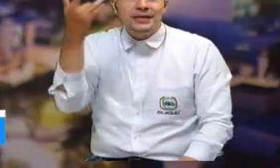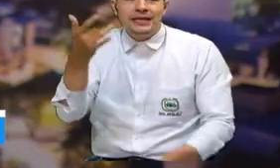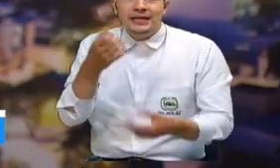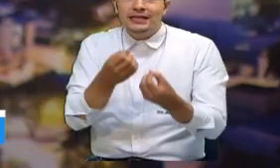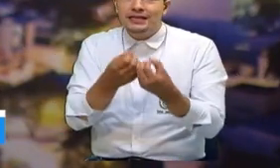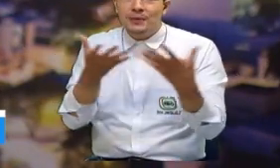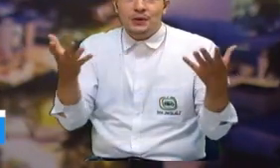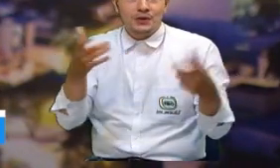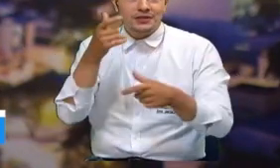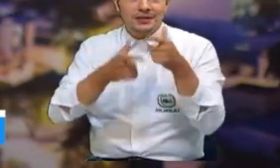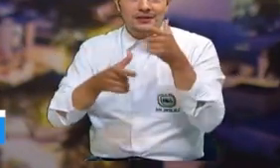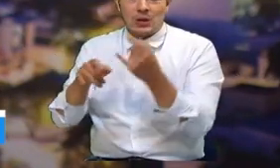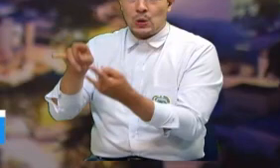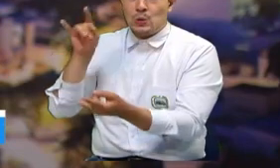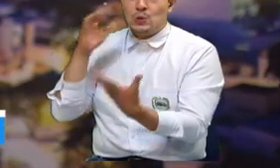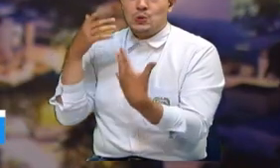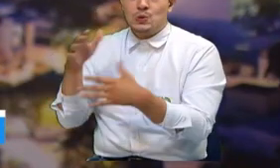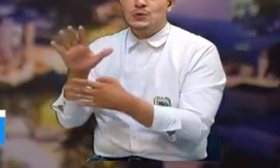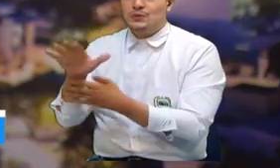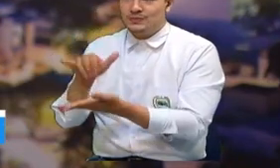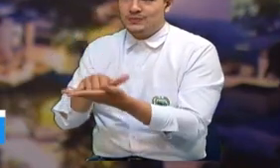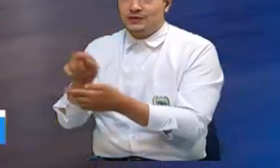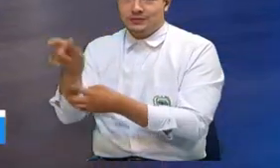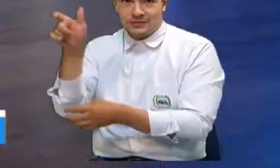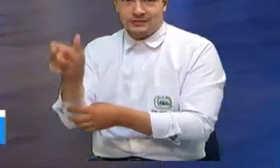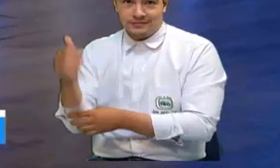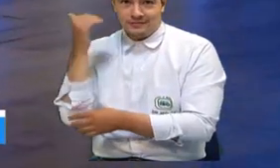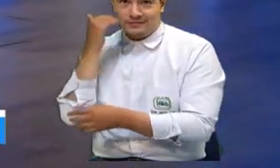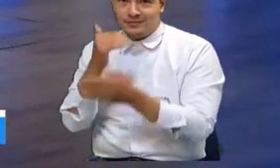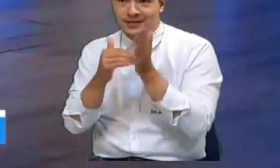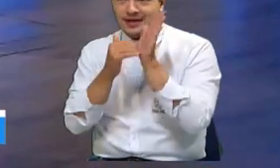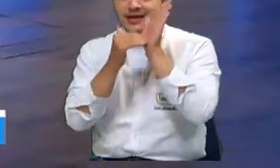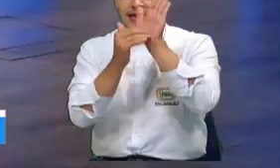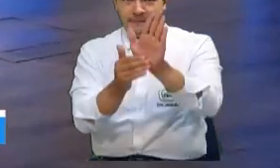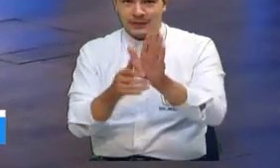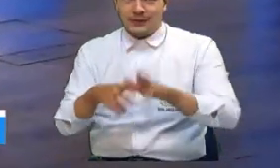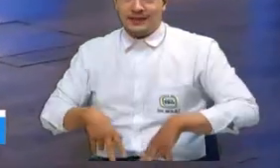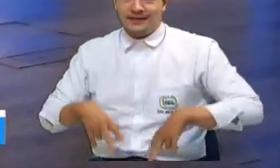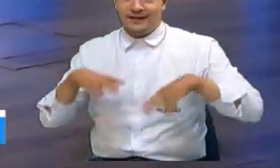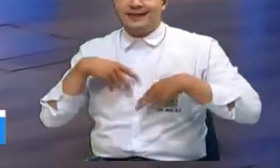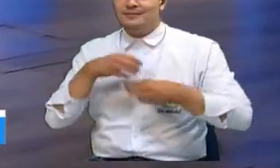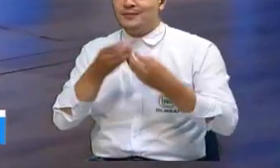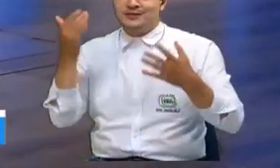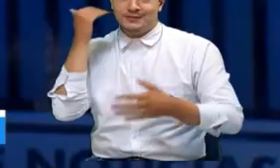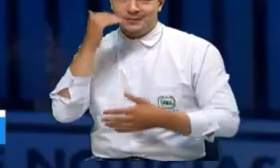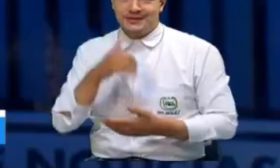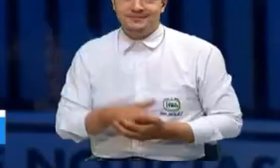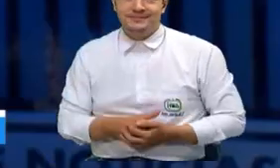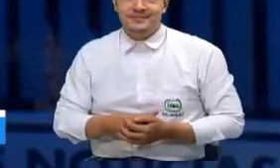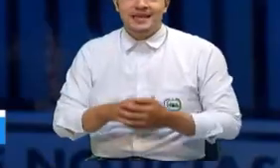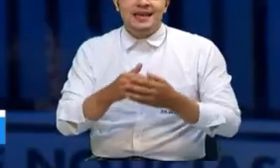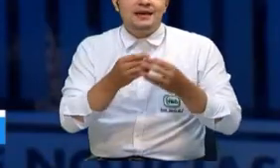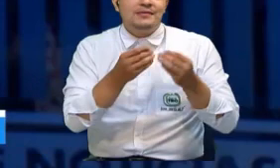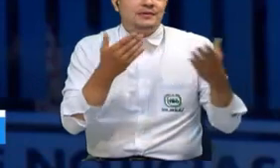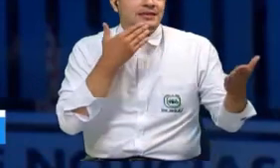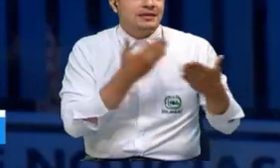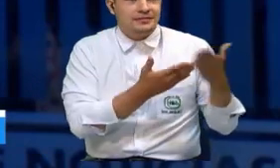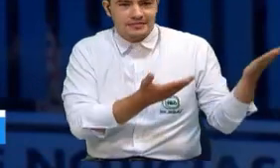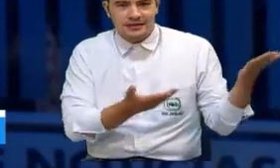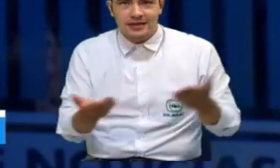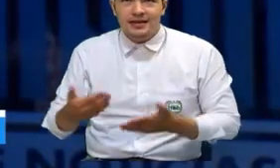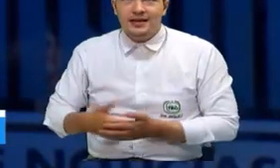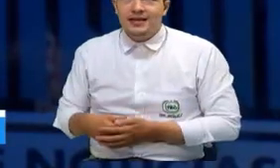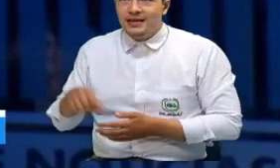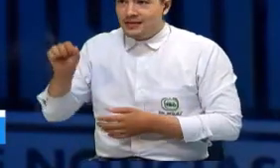muchas personas la admiramos y es ejemplo de superación para muchas de nosotras. Zulay, muy buenas tardes y bienvenidas a Oriente Noticias. Muchísimas gracias por la